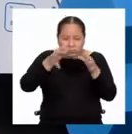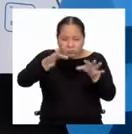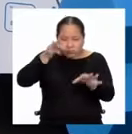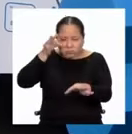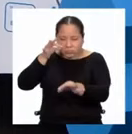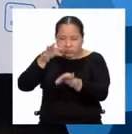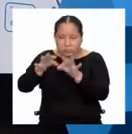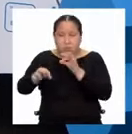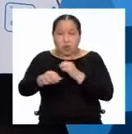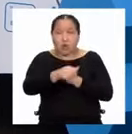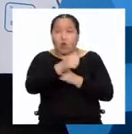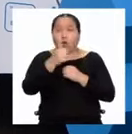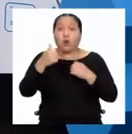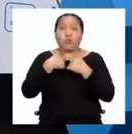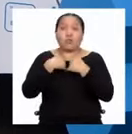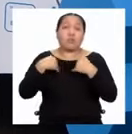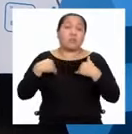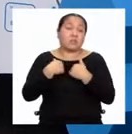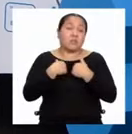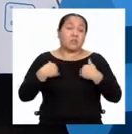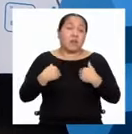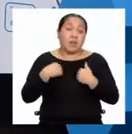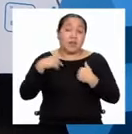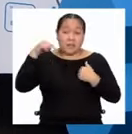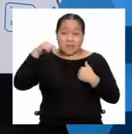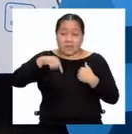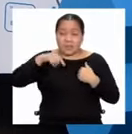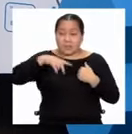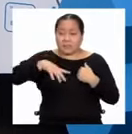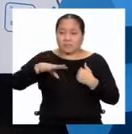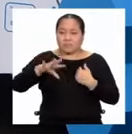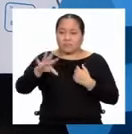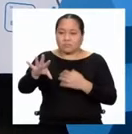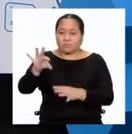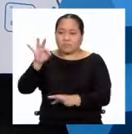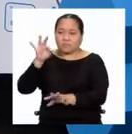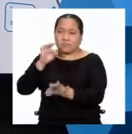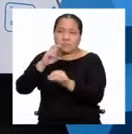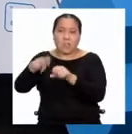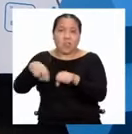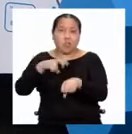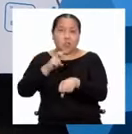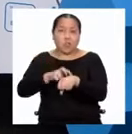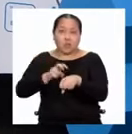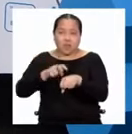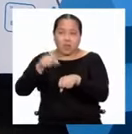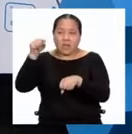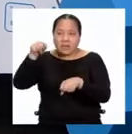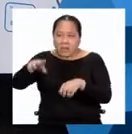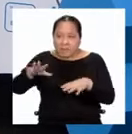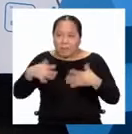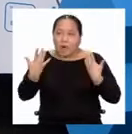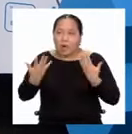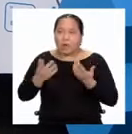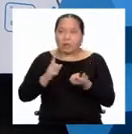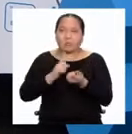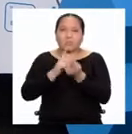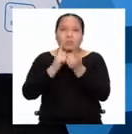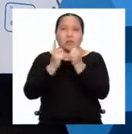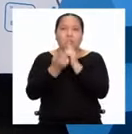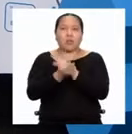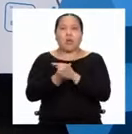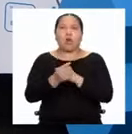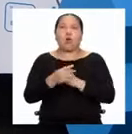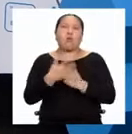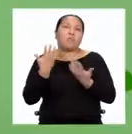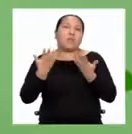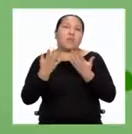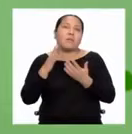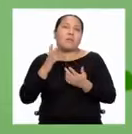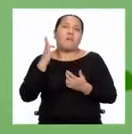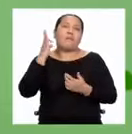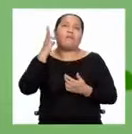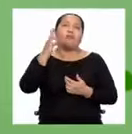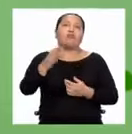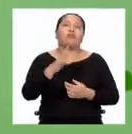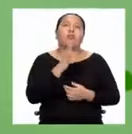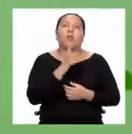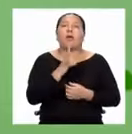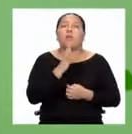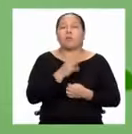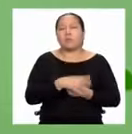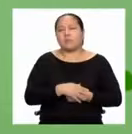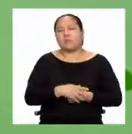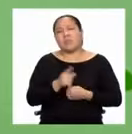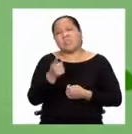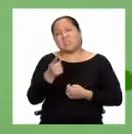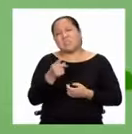alguna otra especie del reino animal, por selección natural, podría ser capaz de desarrollar un lenguaje con el tiempo. Oye, ¿y eso de la